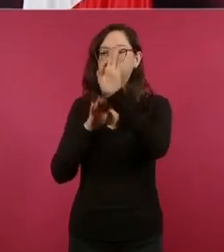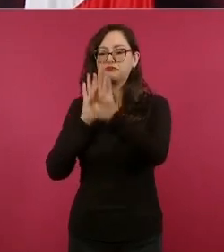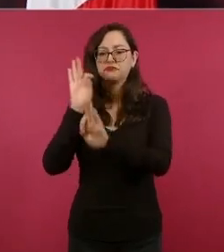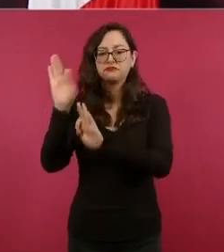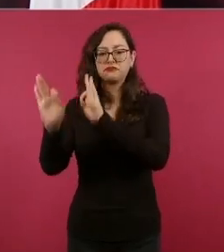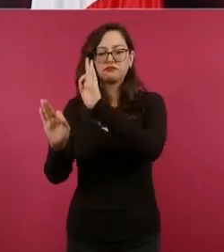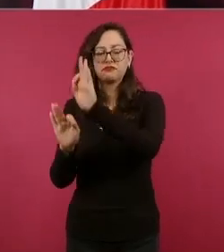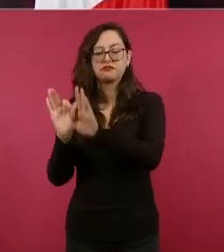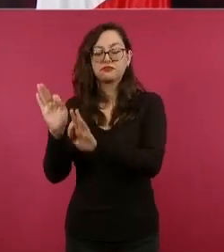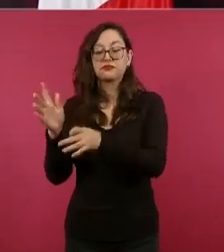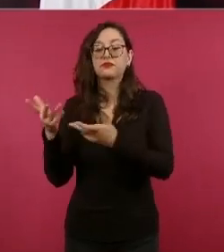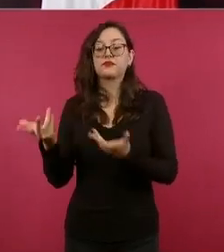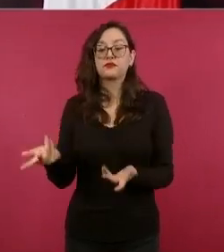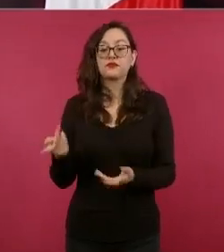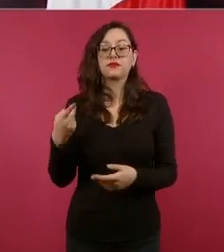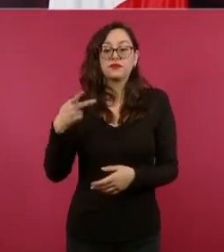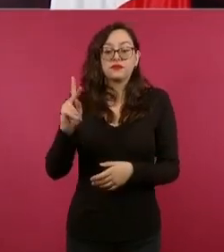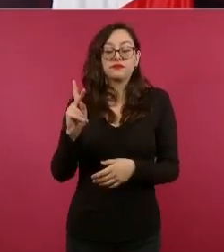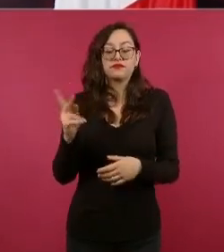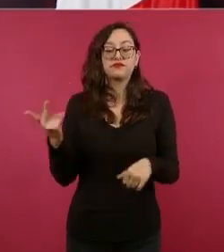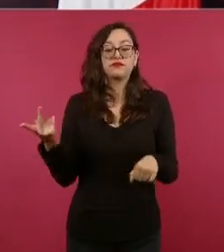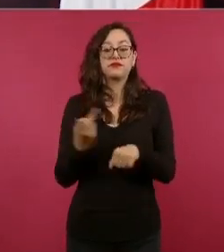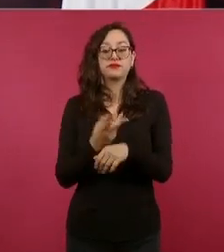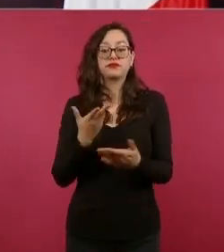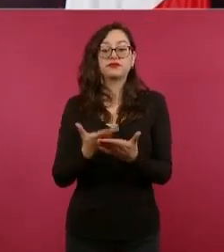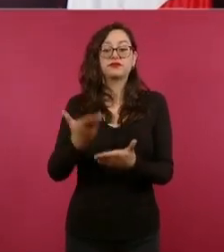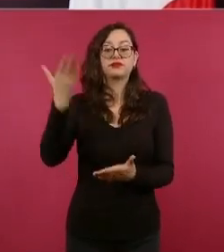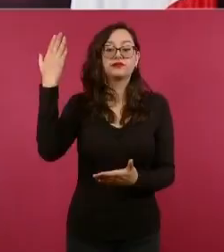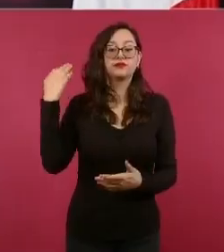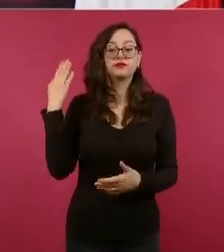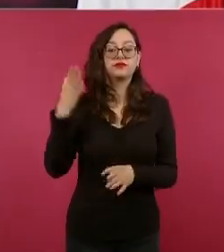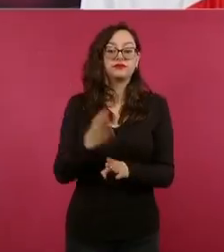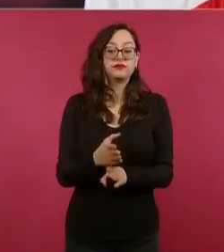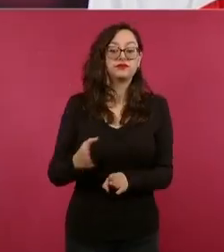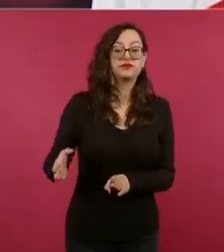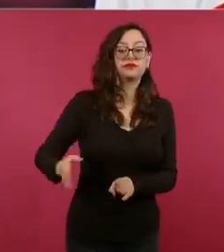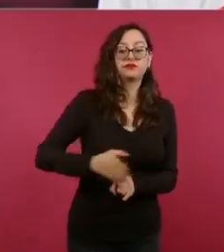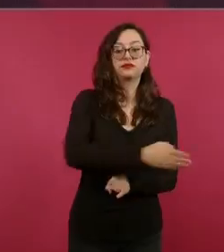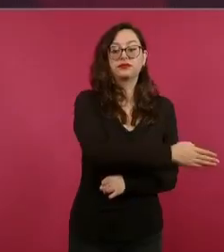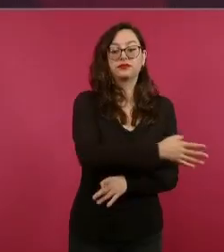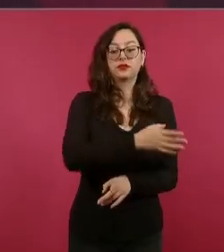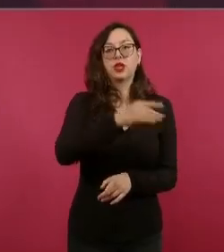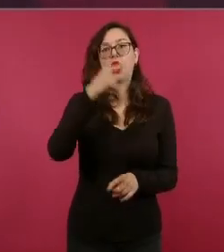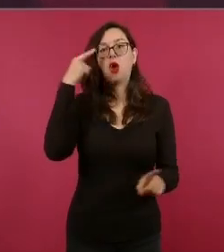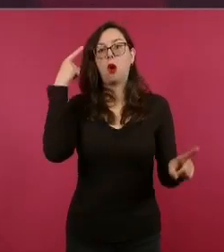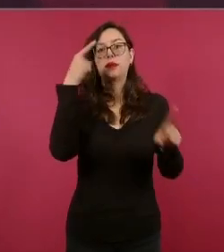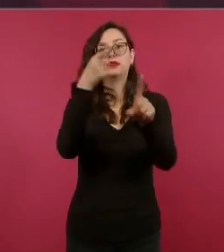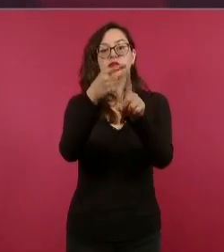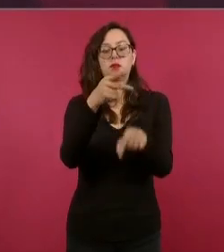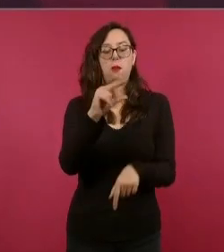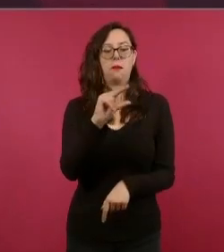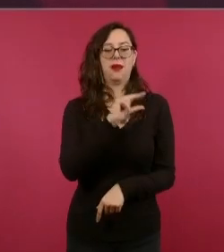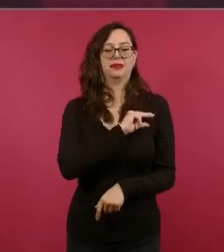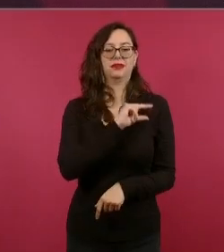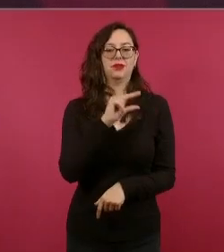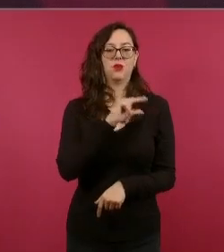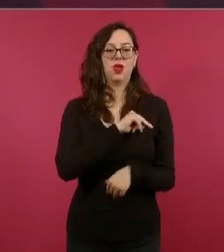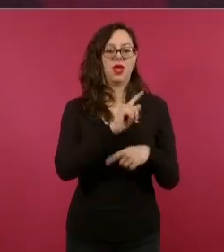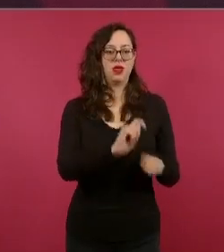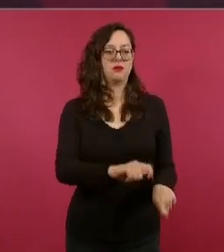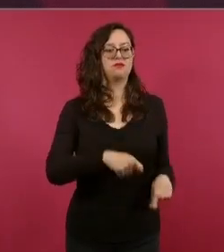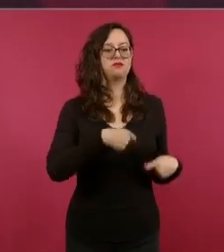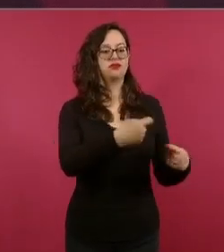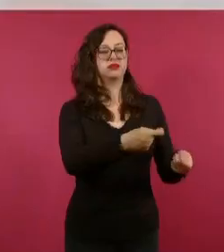como la tirada era privatizarlo todo, imagínense una gente pobre que